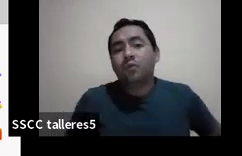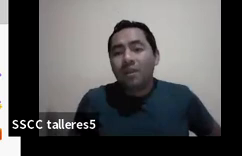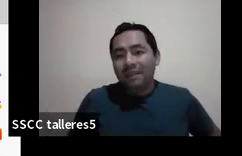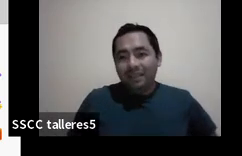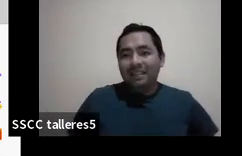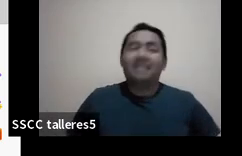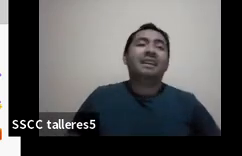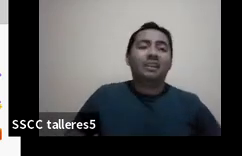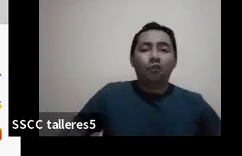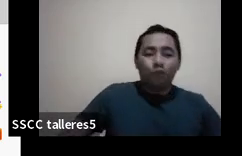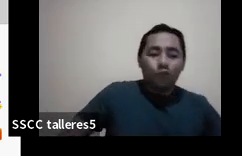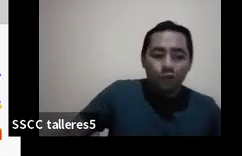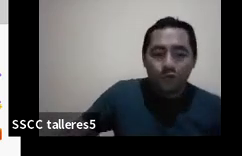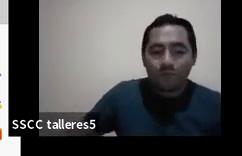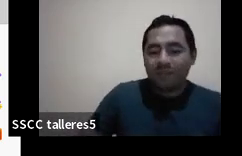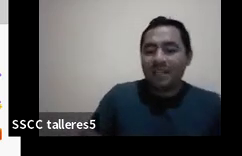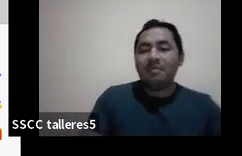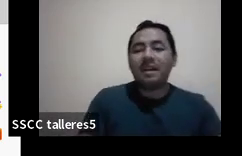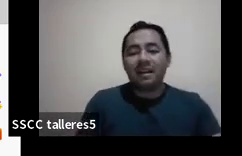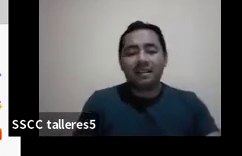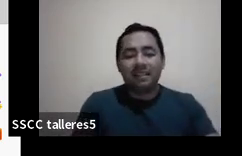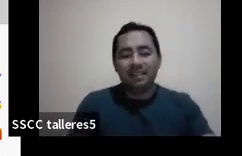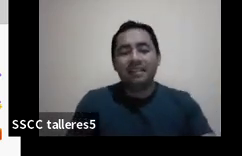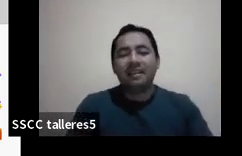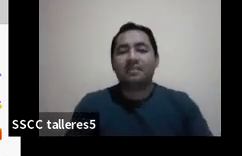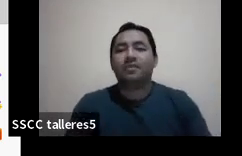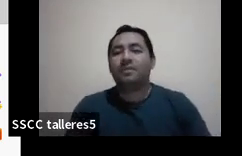Bien, usualmente se cree que los sordos comparten las mismas